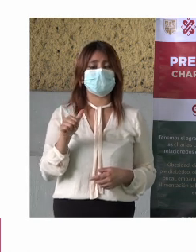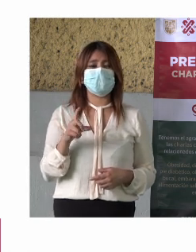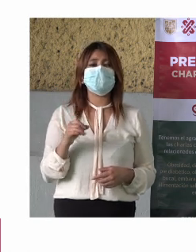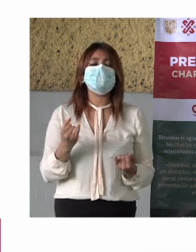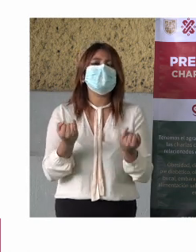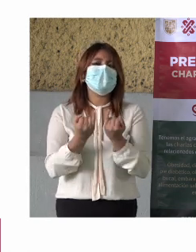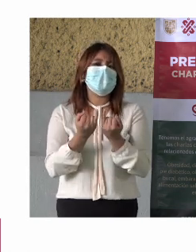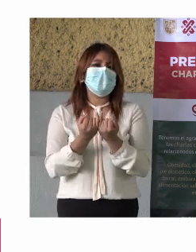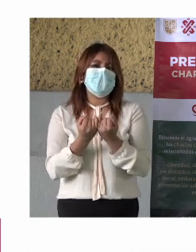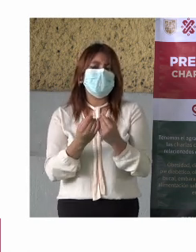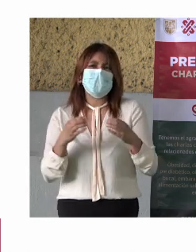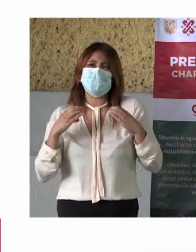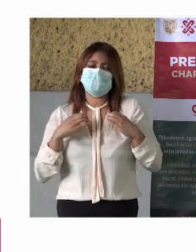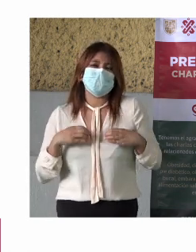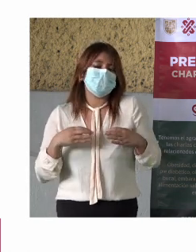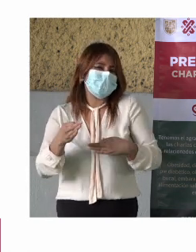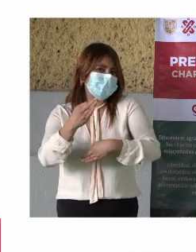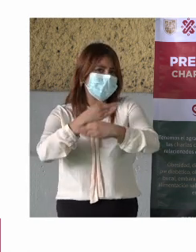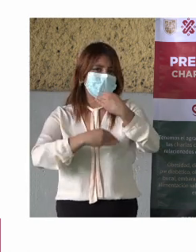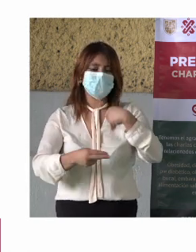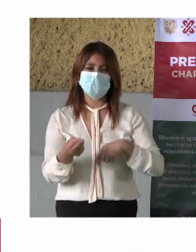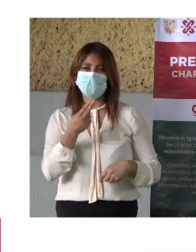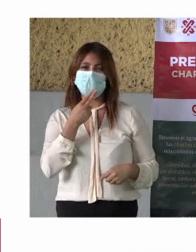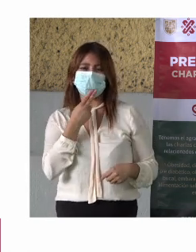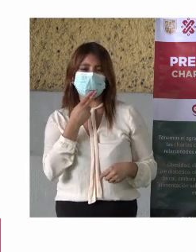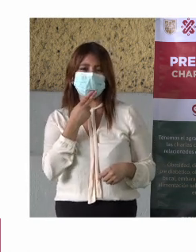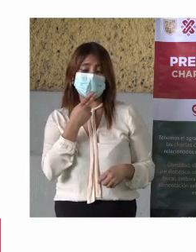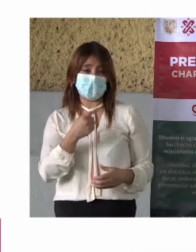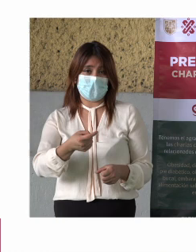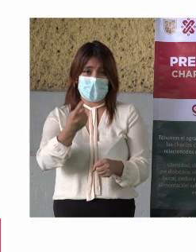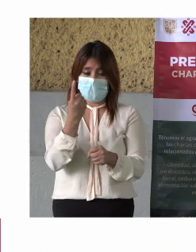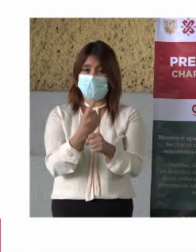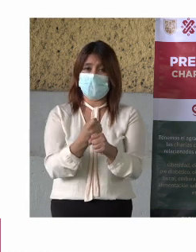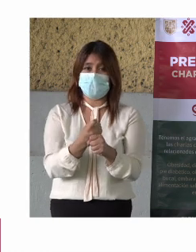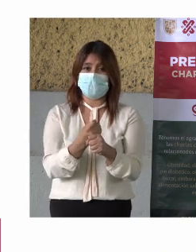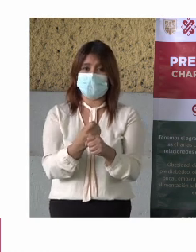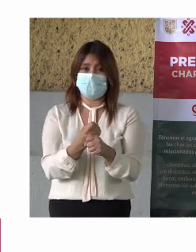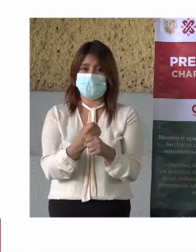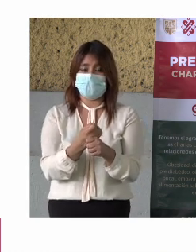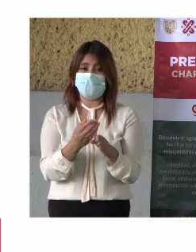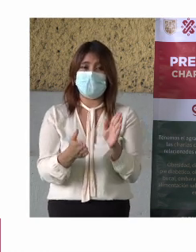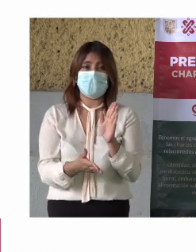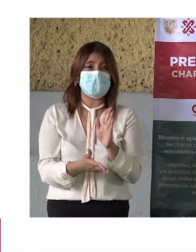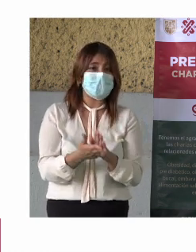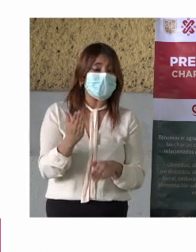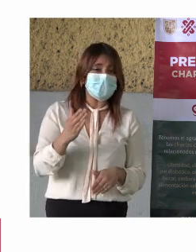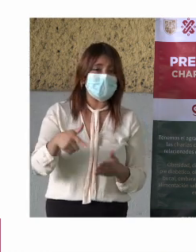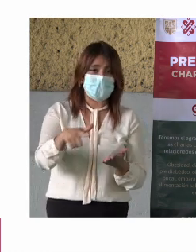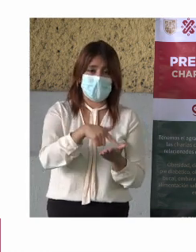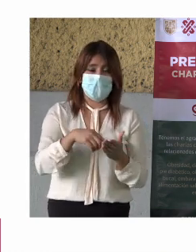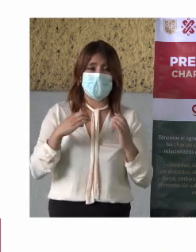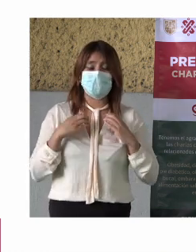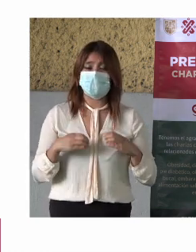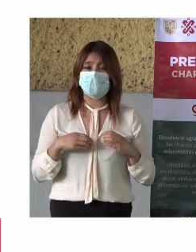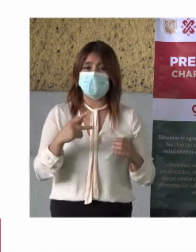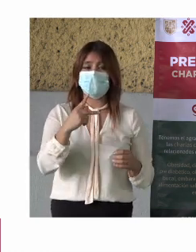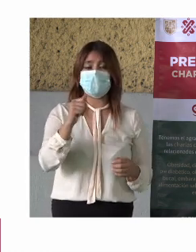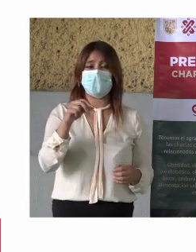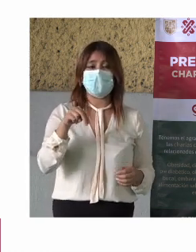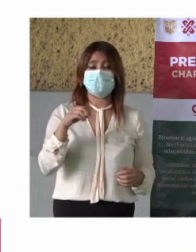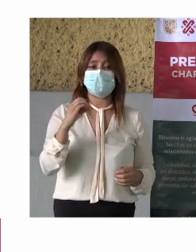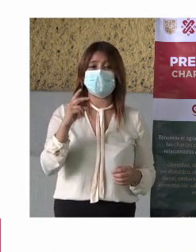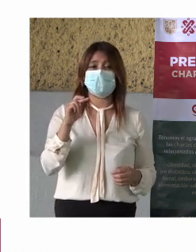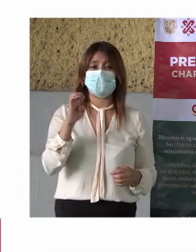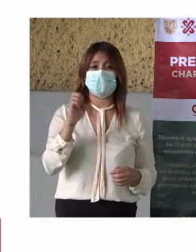de todo el cuerpo, pero una de sus funciones principales es llegar al páncreas y decirle: me acabo de comer un